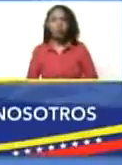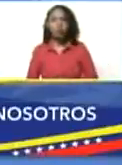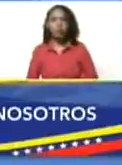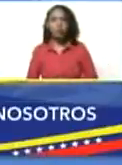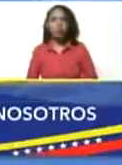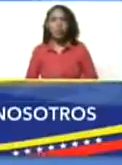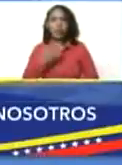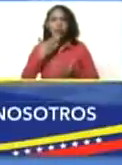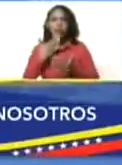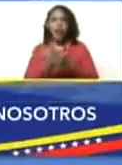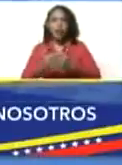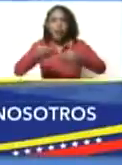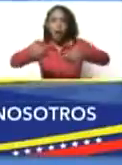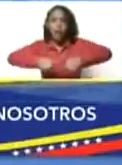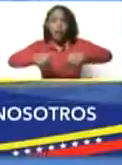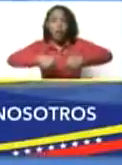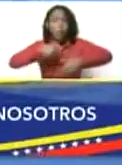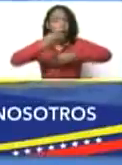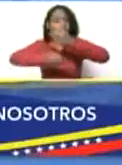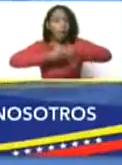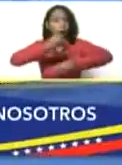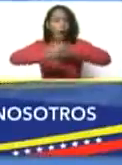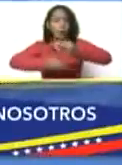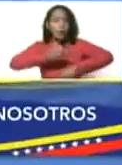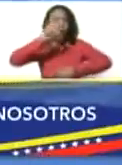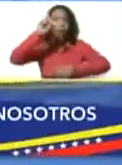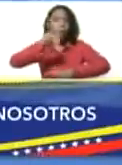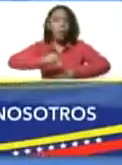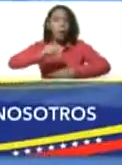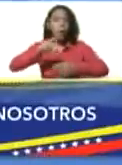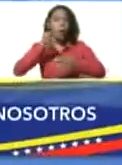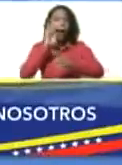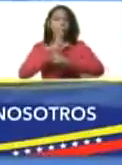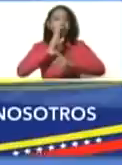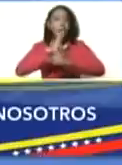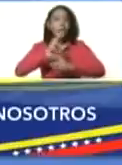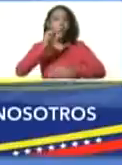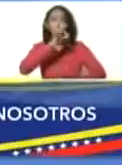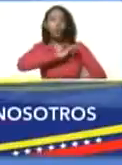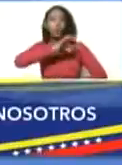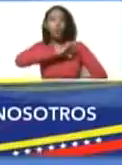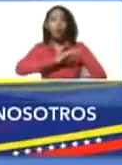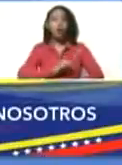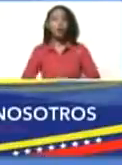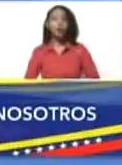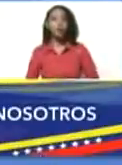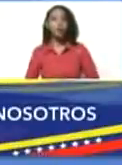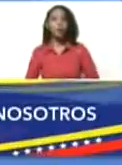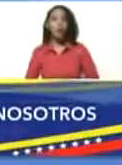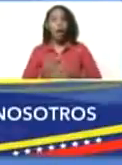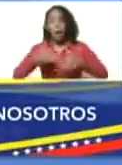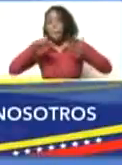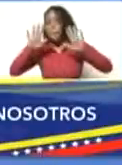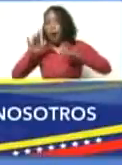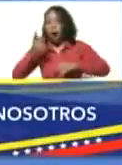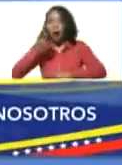y gracias al esfuerzo que se hace también por las redes sociales. Apenas